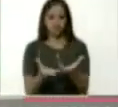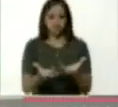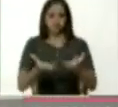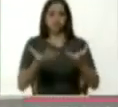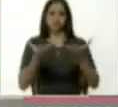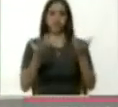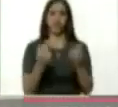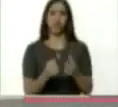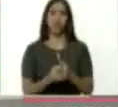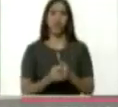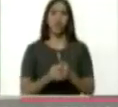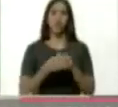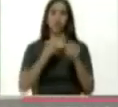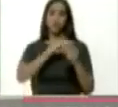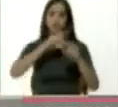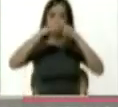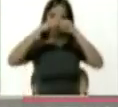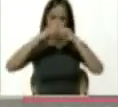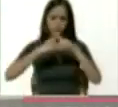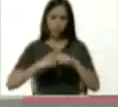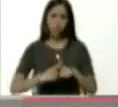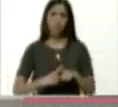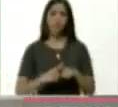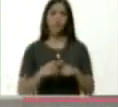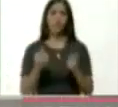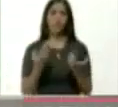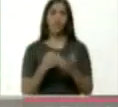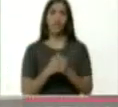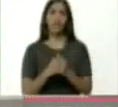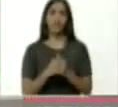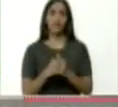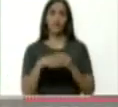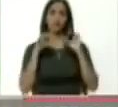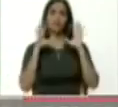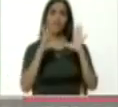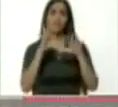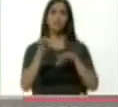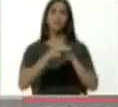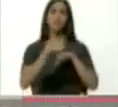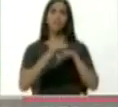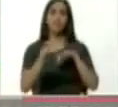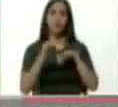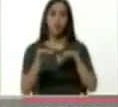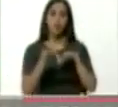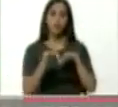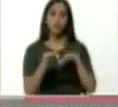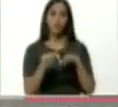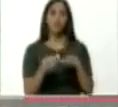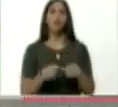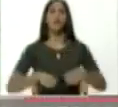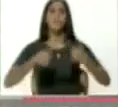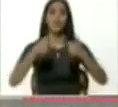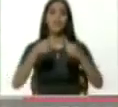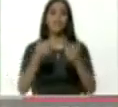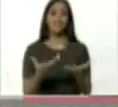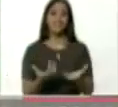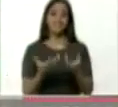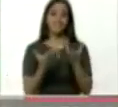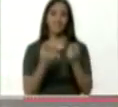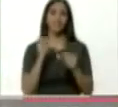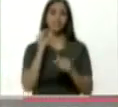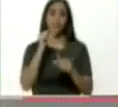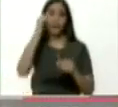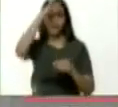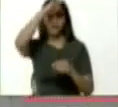datos oficiales muestran que en los 10 municipios con más incendios en ese momento en la